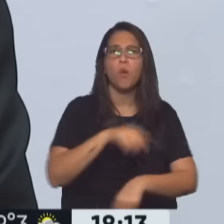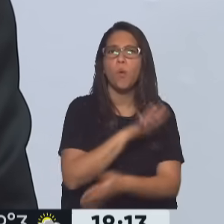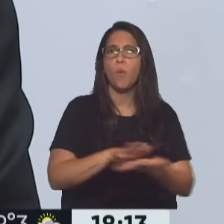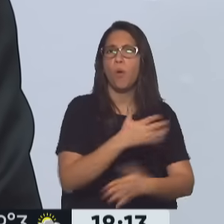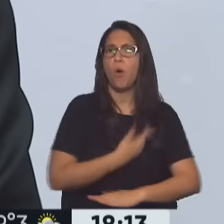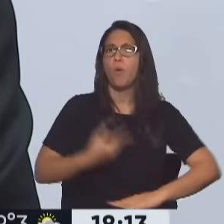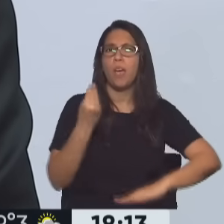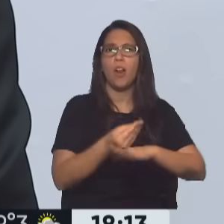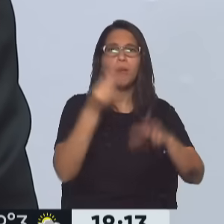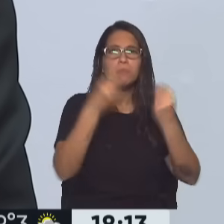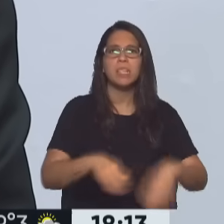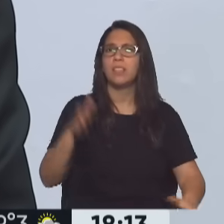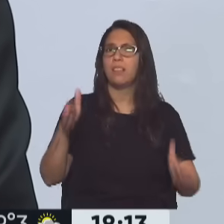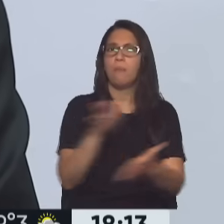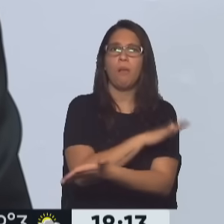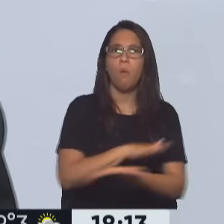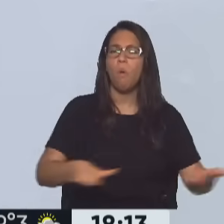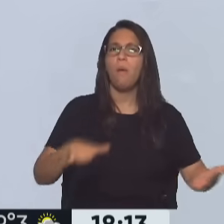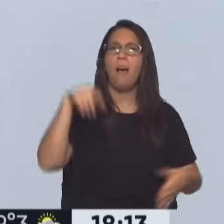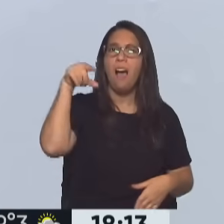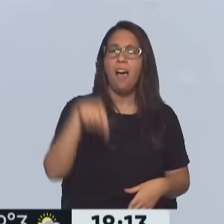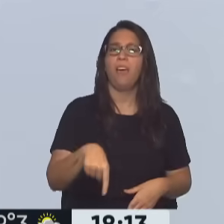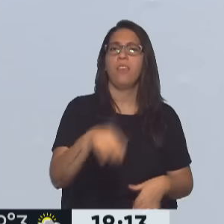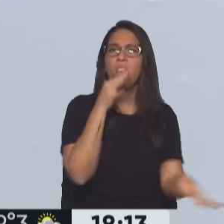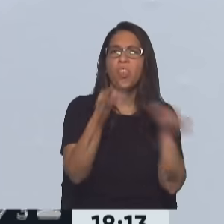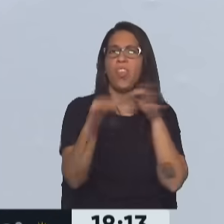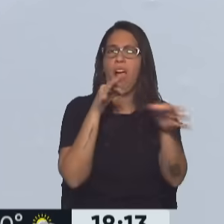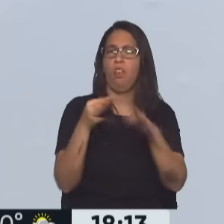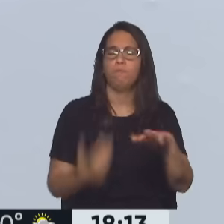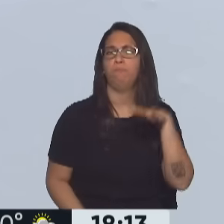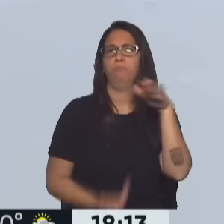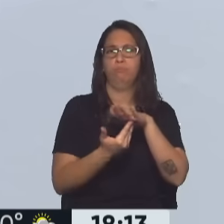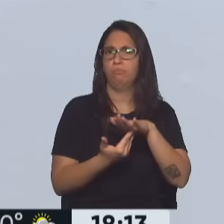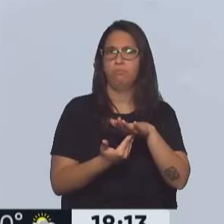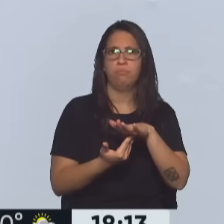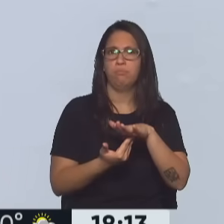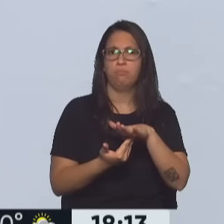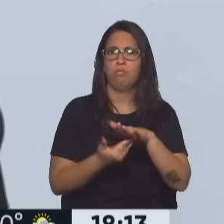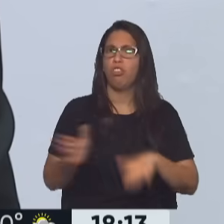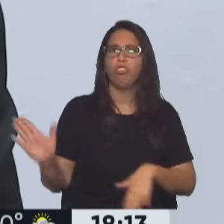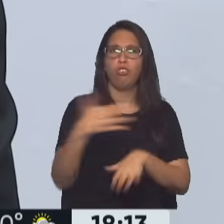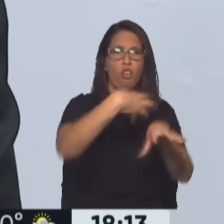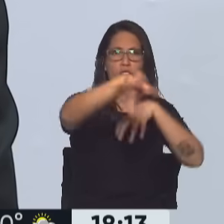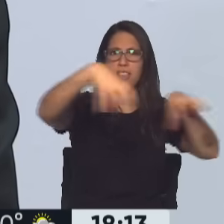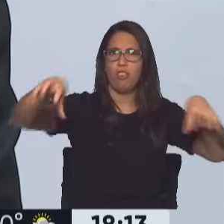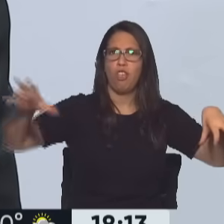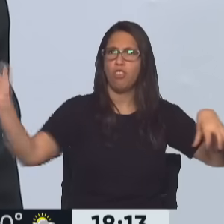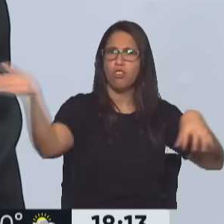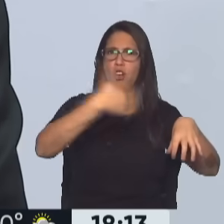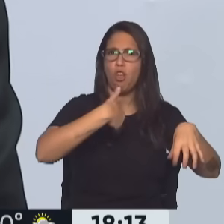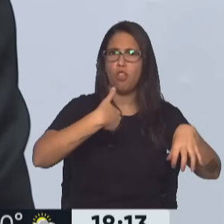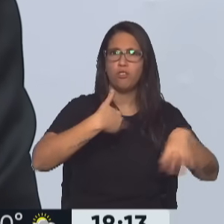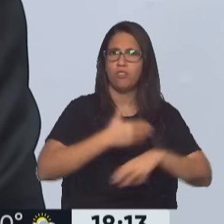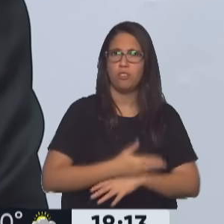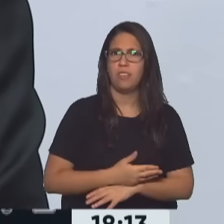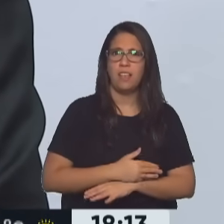gobierno, una nueva etapa, y que esa nueva etapa tenga como característica el diálogo con todos los sectores. Nadie puede